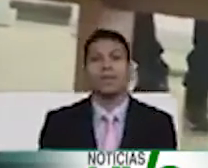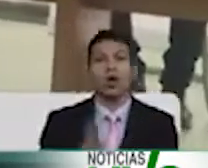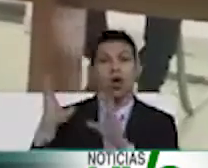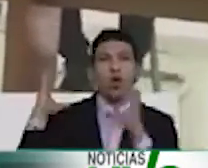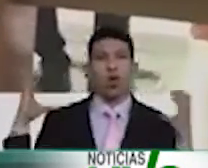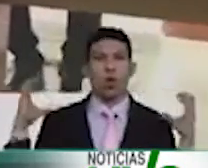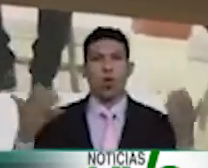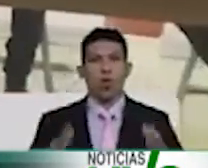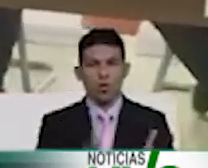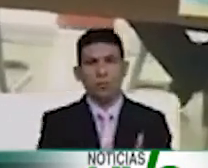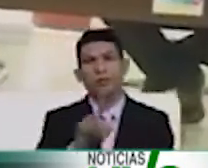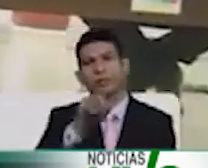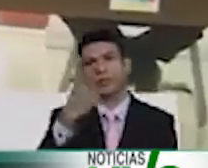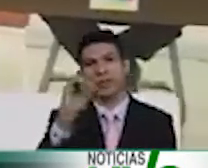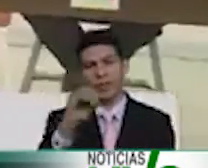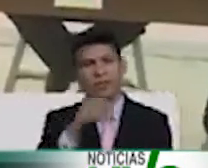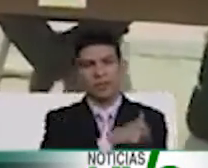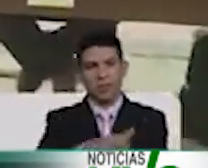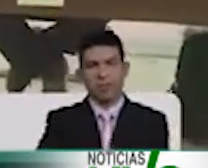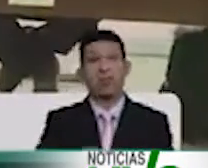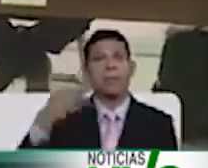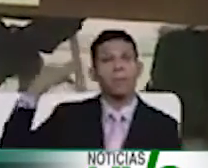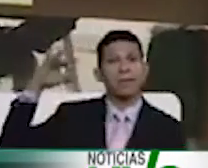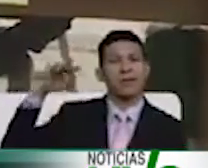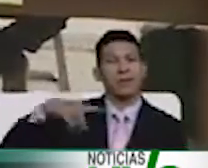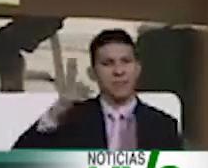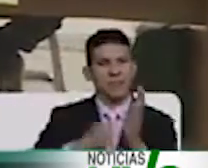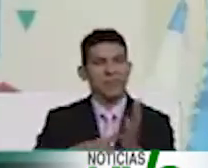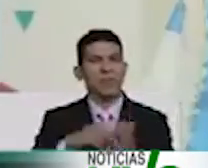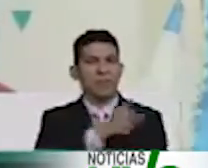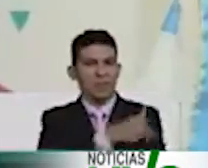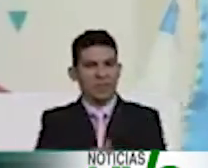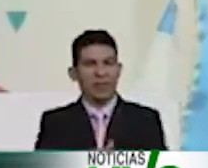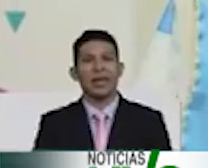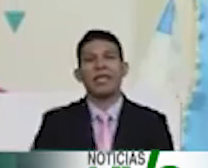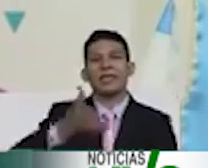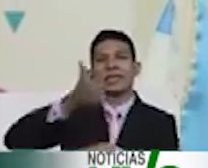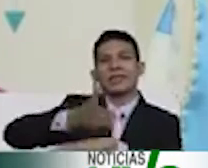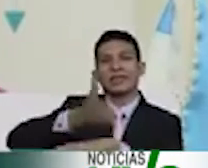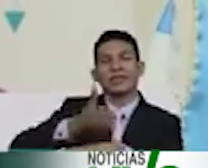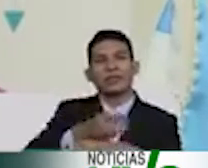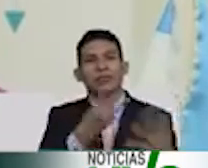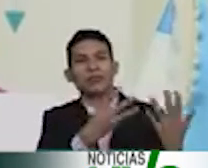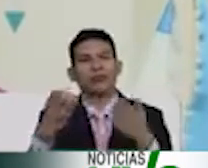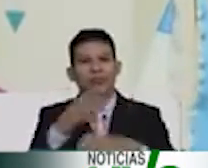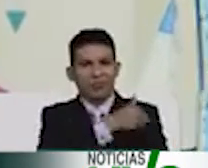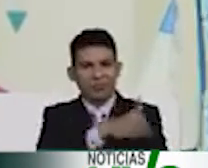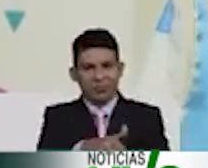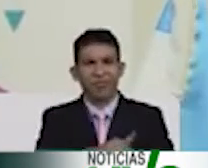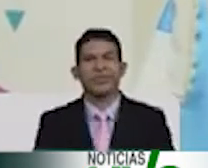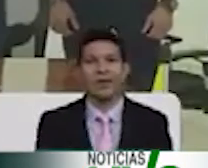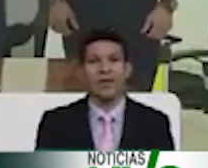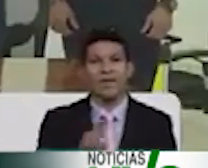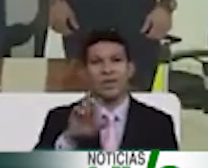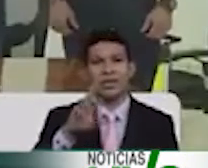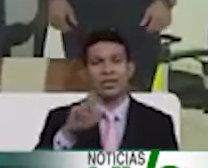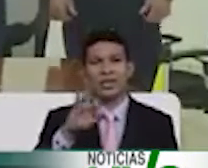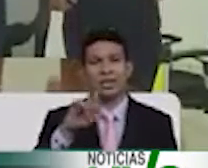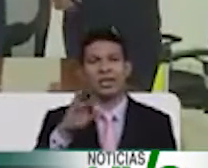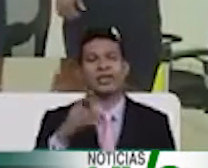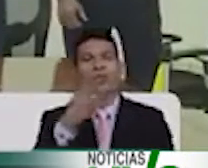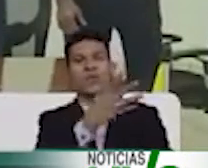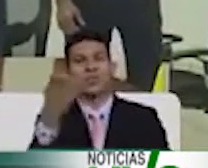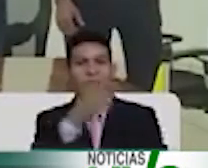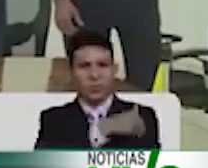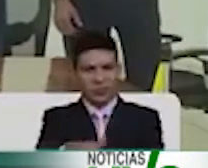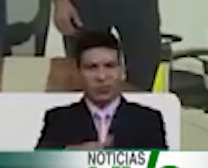emprendimientos afectados por la pandemia y por el paro nacional. De los 15 municipios inscritos hasta el momento, 6 de la región,